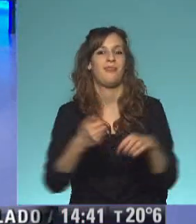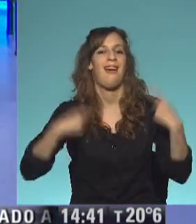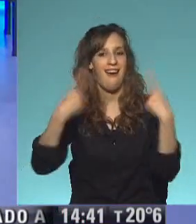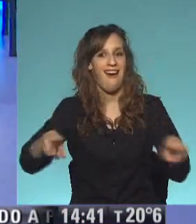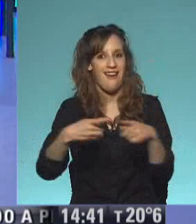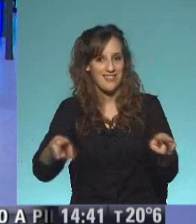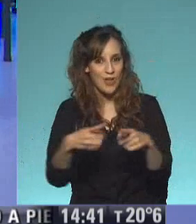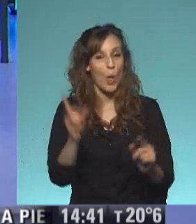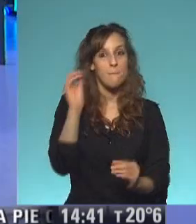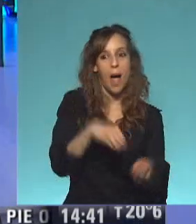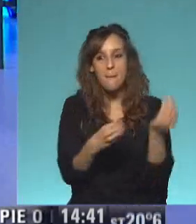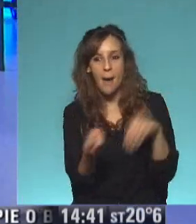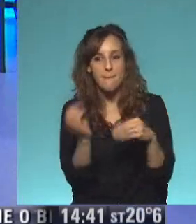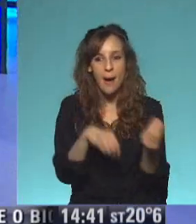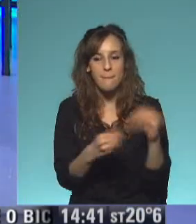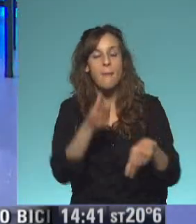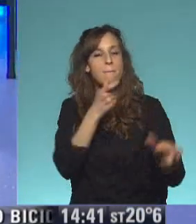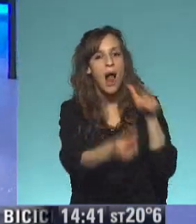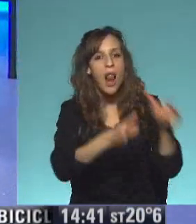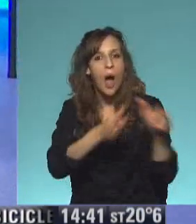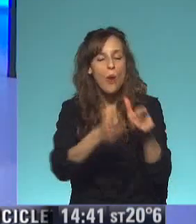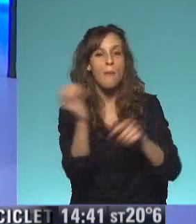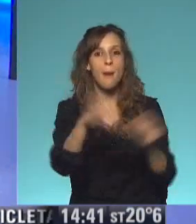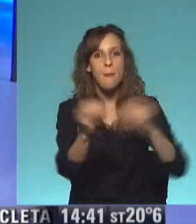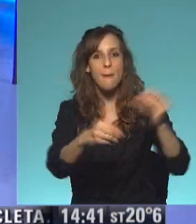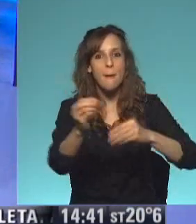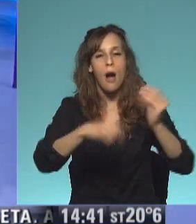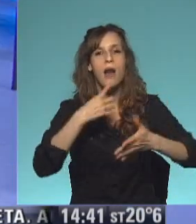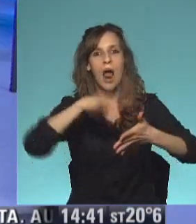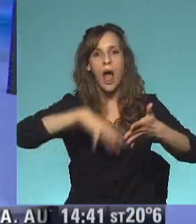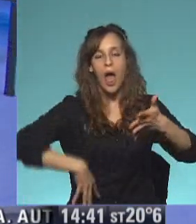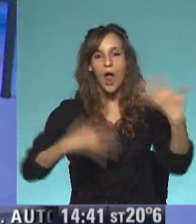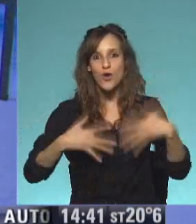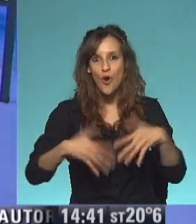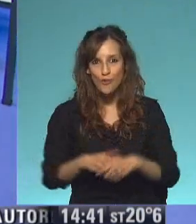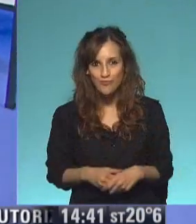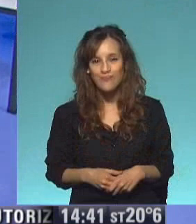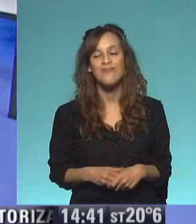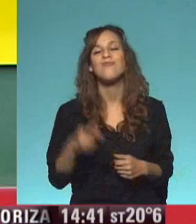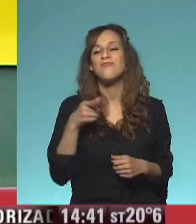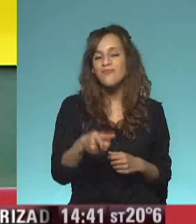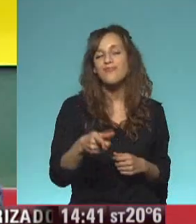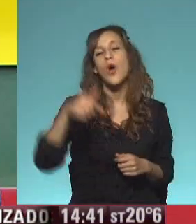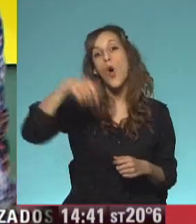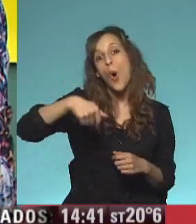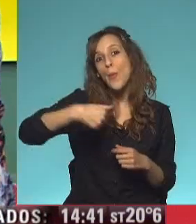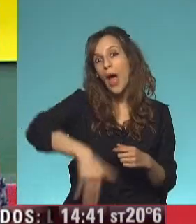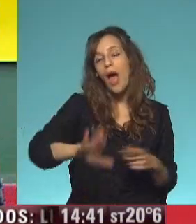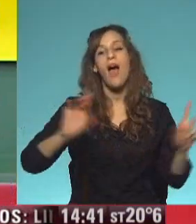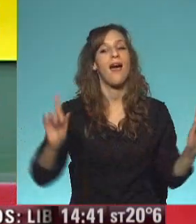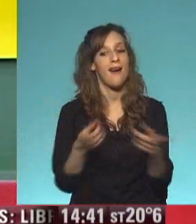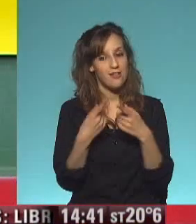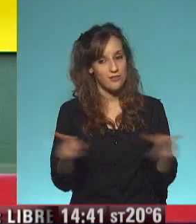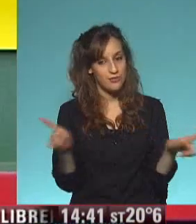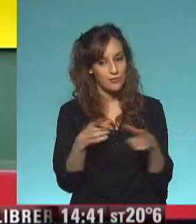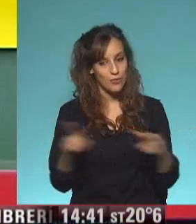van engordando, que se le suman palabras y se van haciendo más grandes y más grandes de alguna manera. Entonces, hoy vamos a conocer esta canción